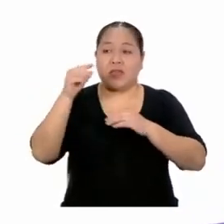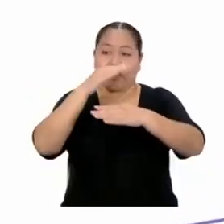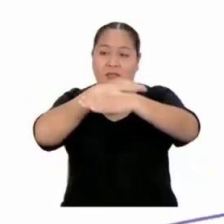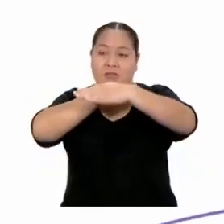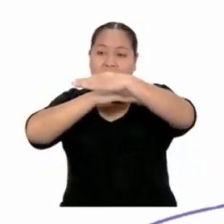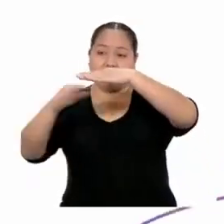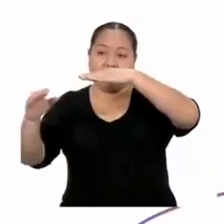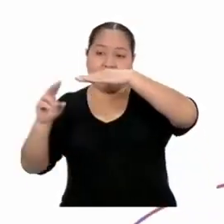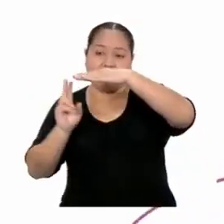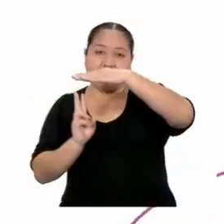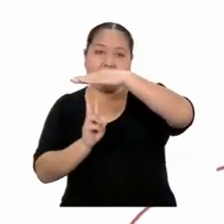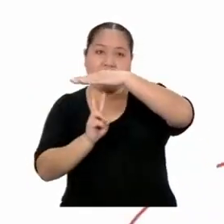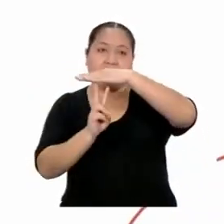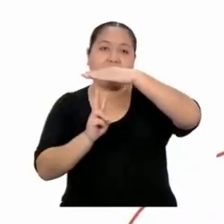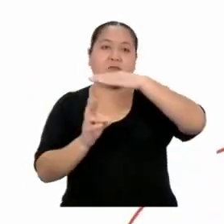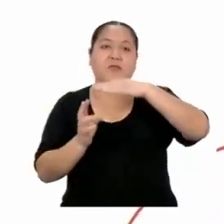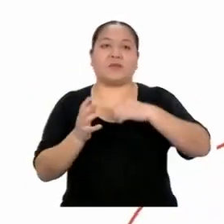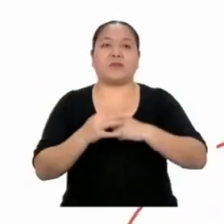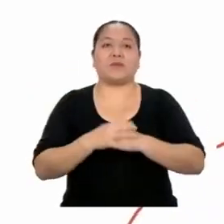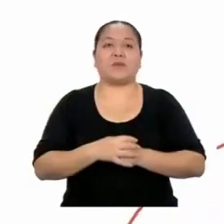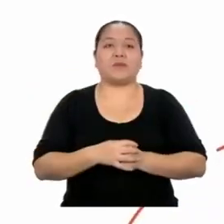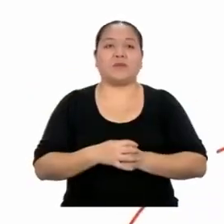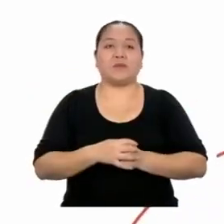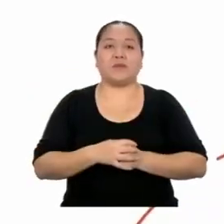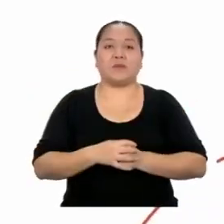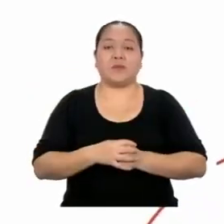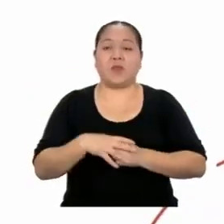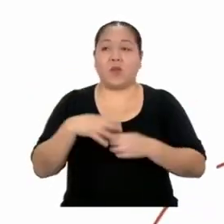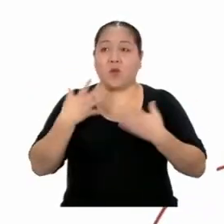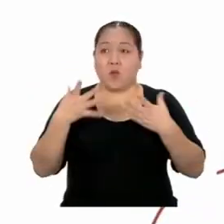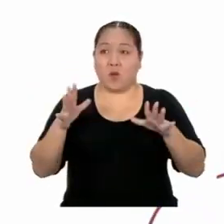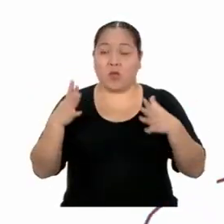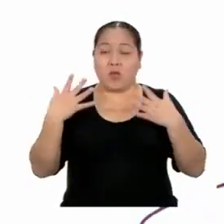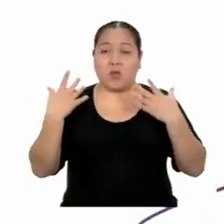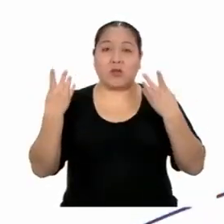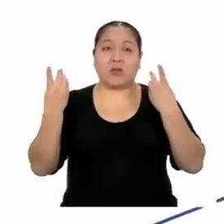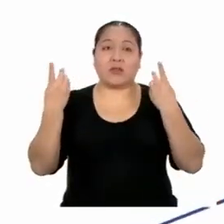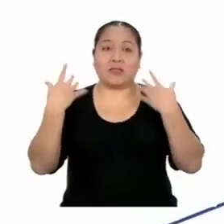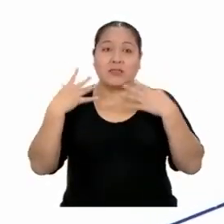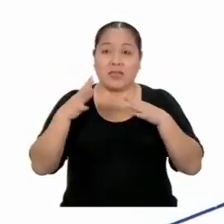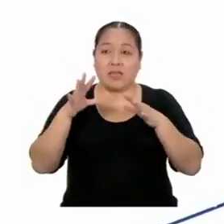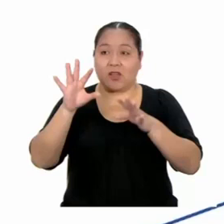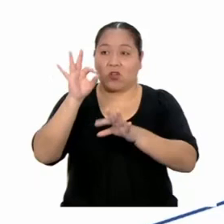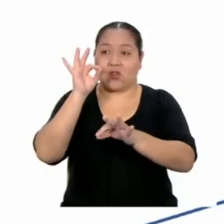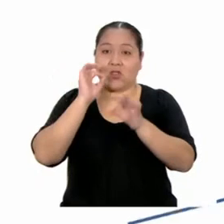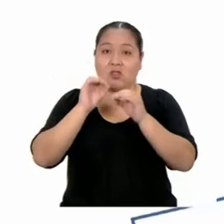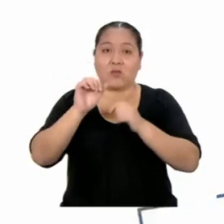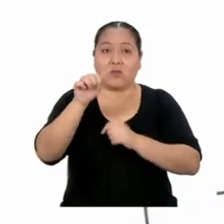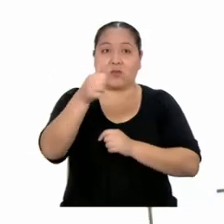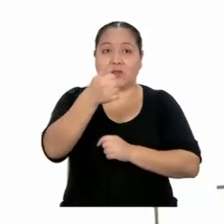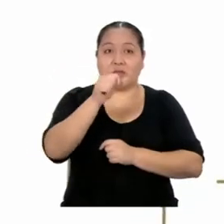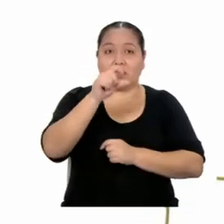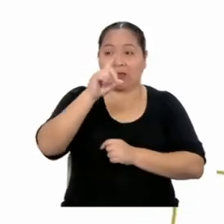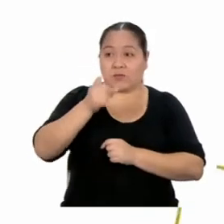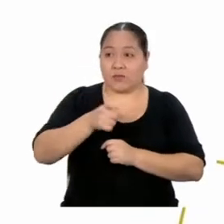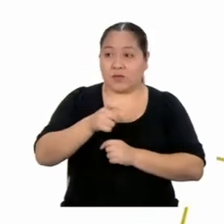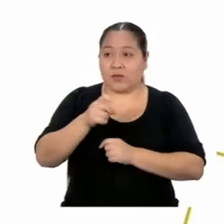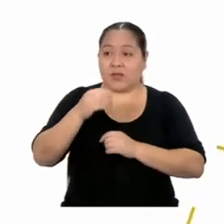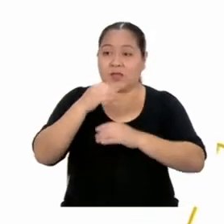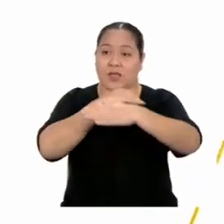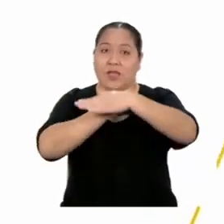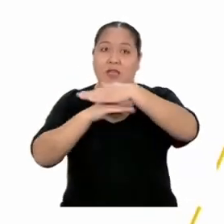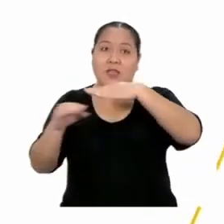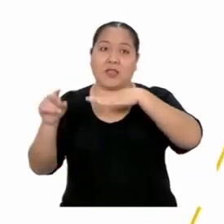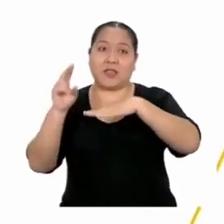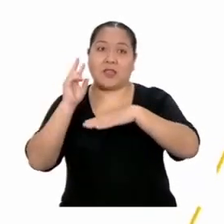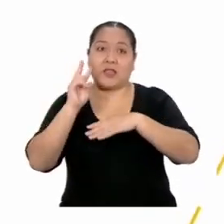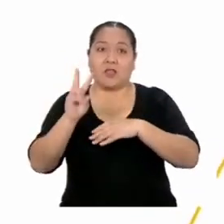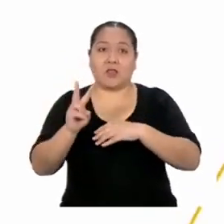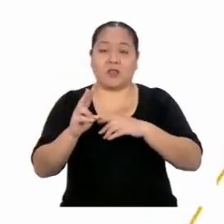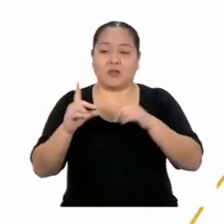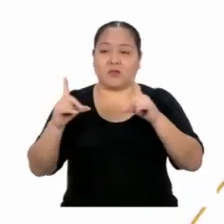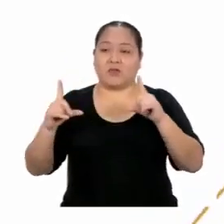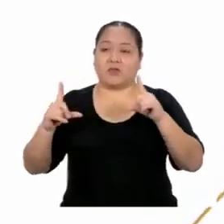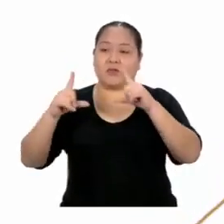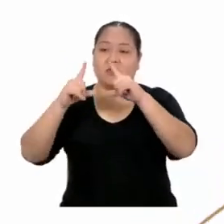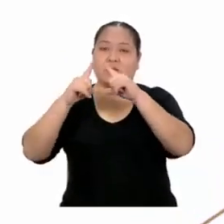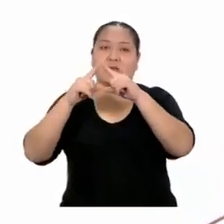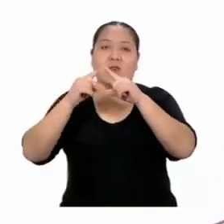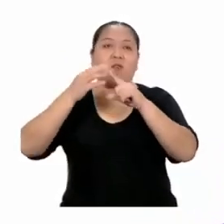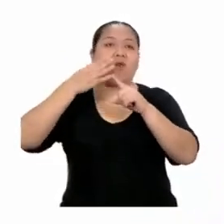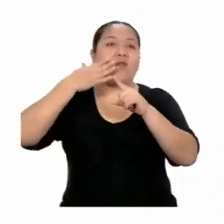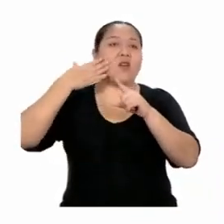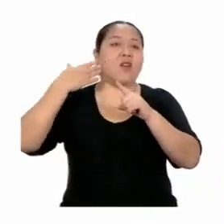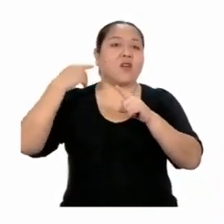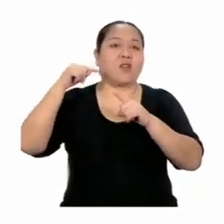división más por resolver. Cuando hayamos dividido ese 10.000 entre 2, obtendremos que el área del triángulo blanco es igual